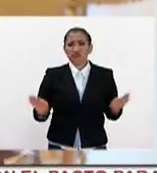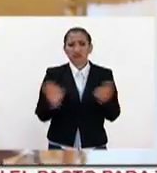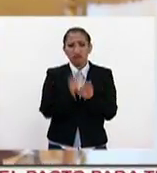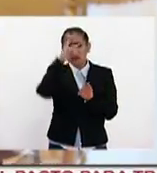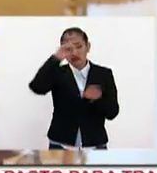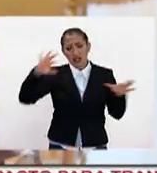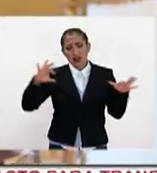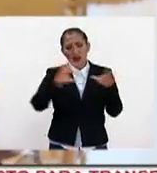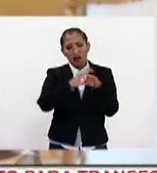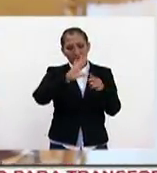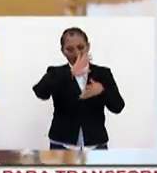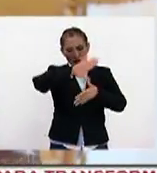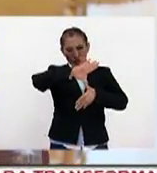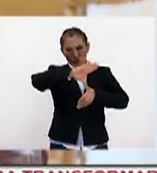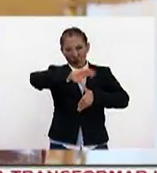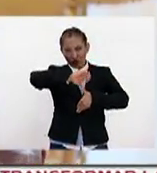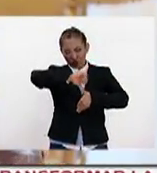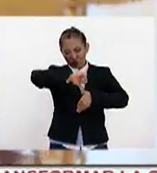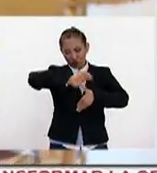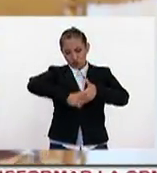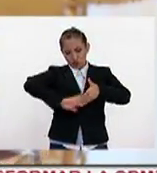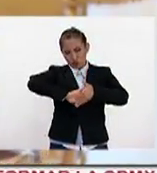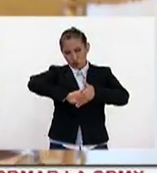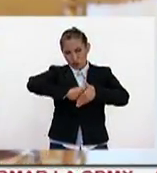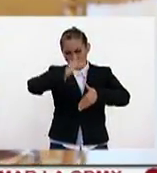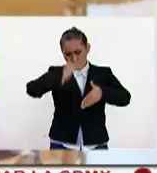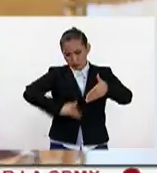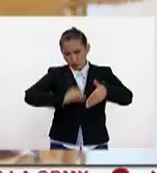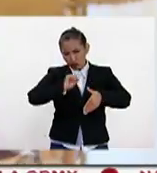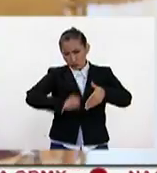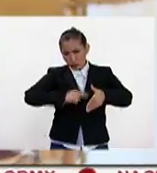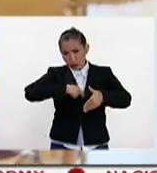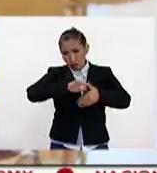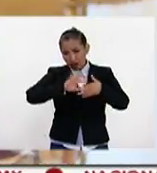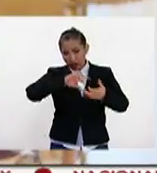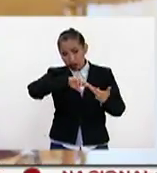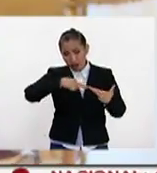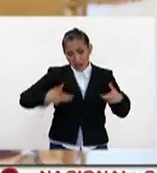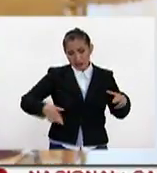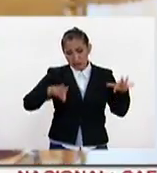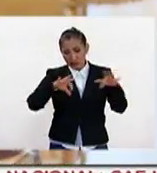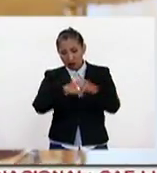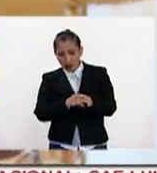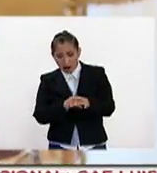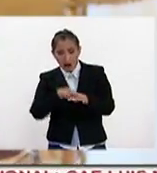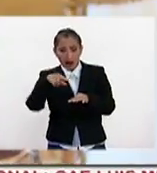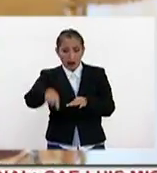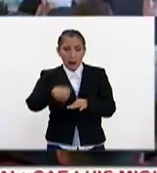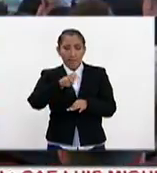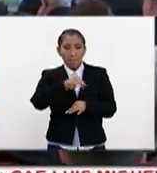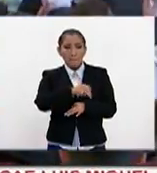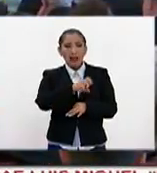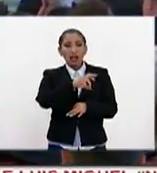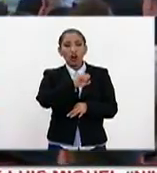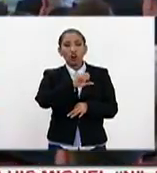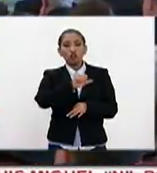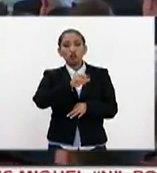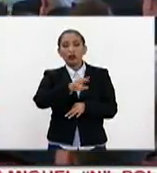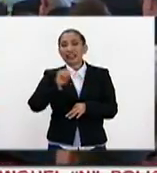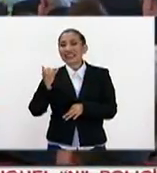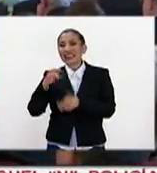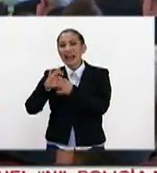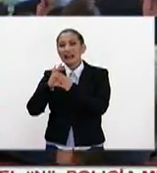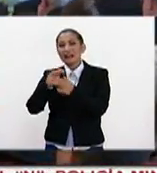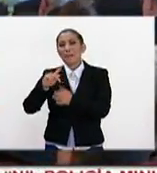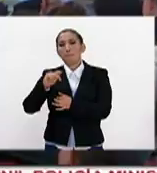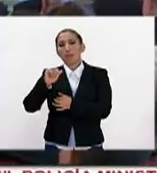de México en el hemisferio sur del continente y un vínculo de unión entre el Mercosur y la Alianza